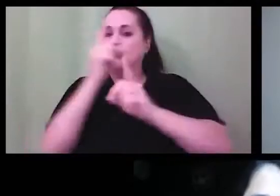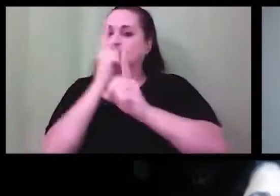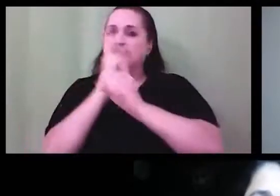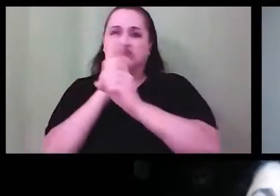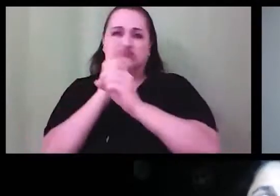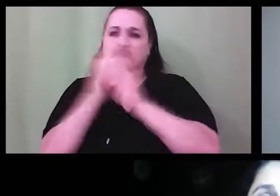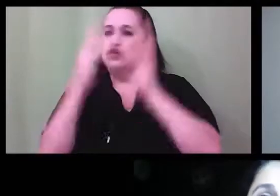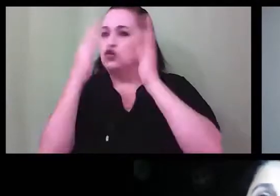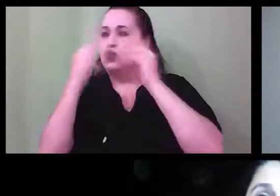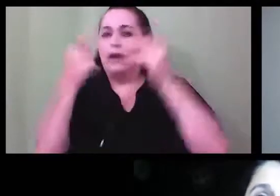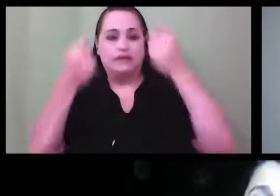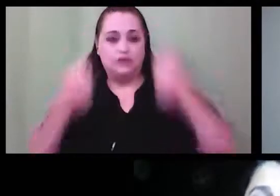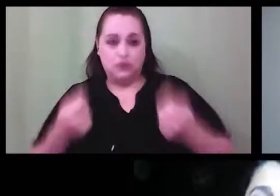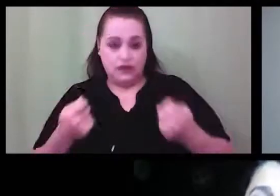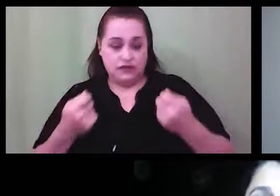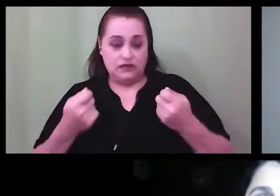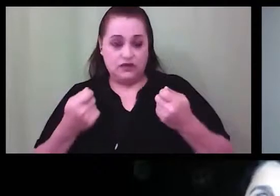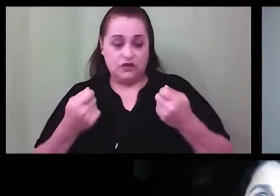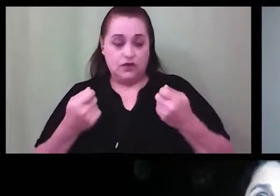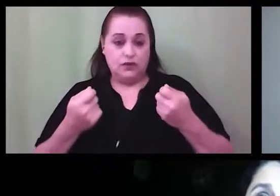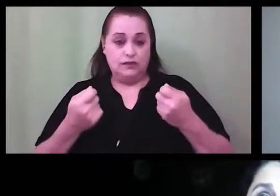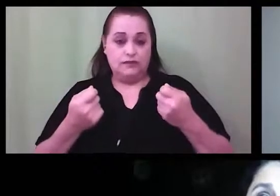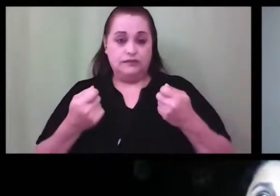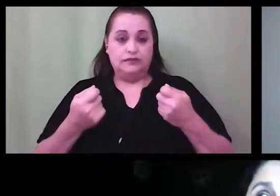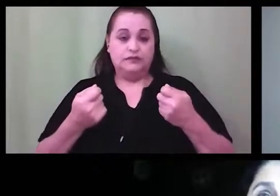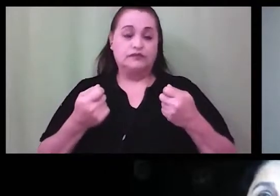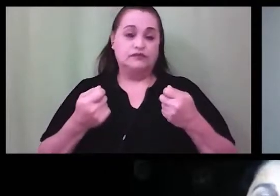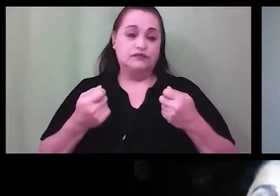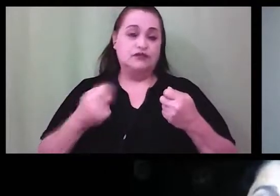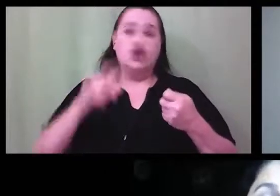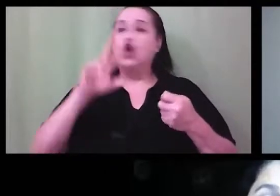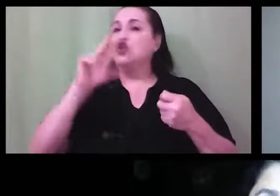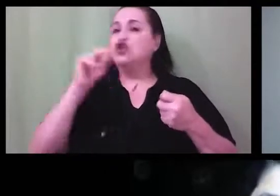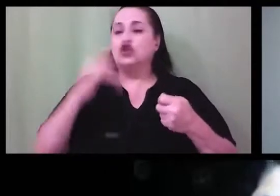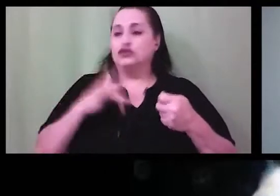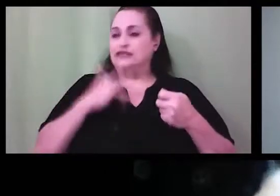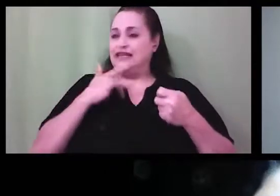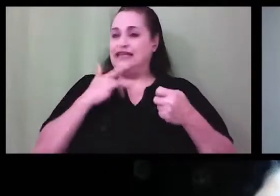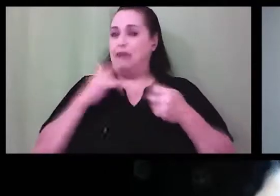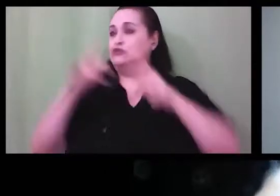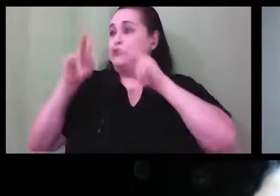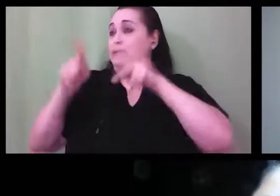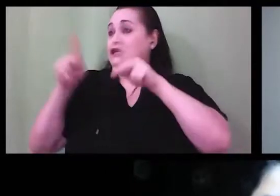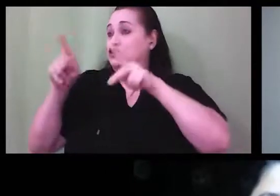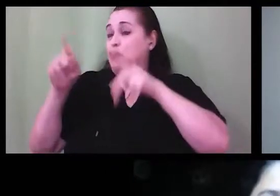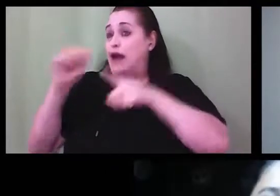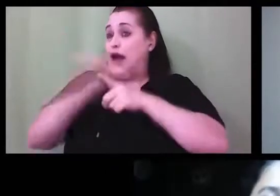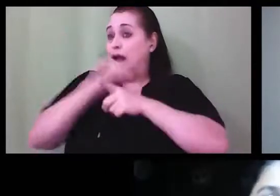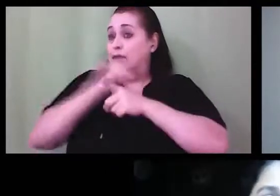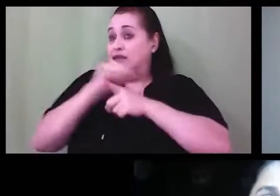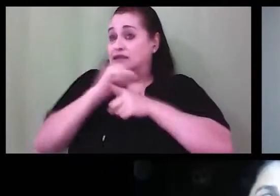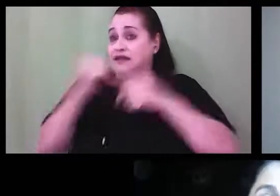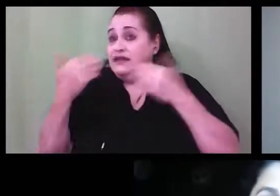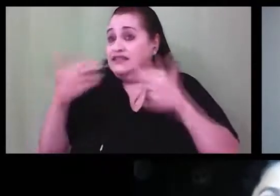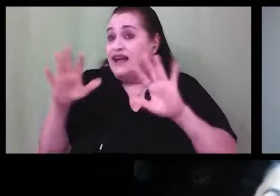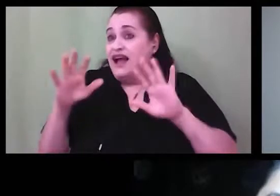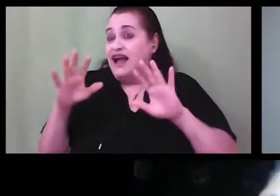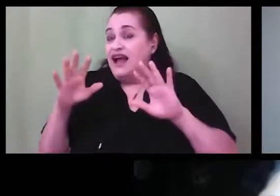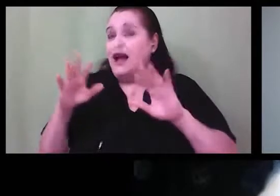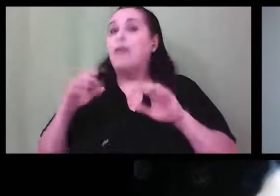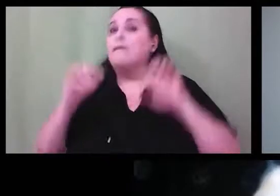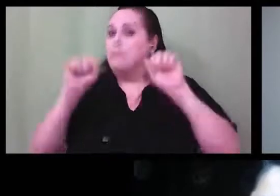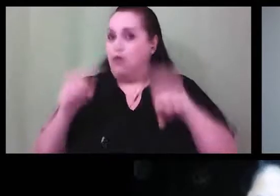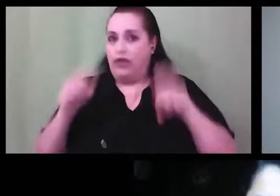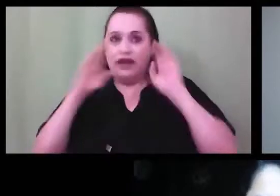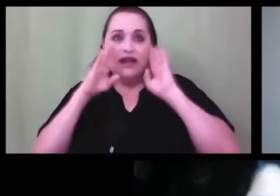hay un presupuesto y no sentíamos que había personal capacitado también para poder atender